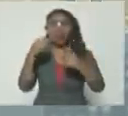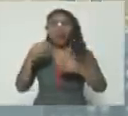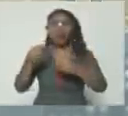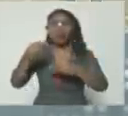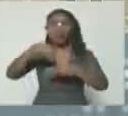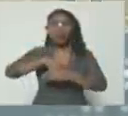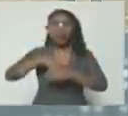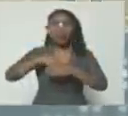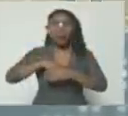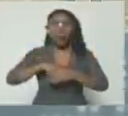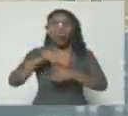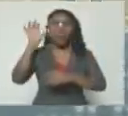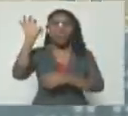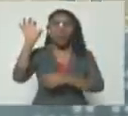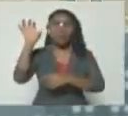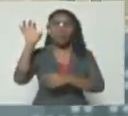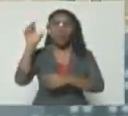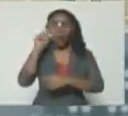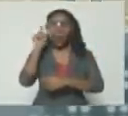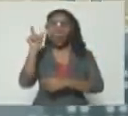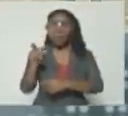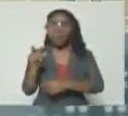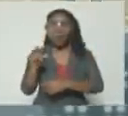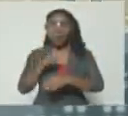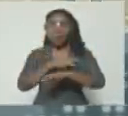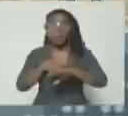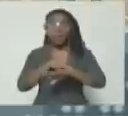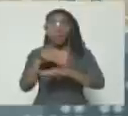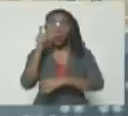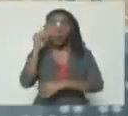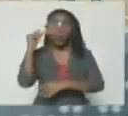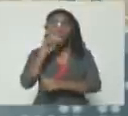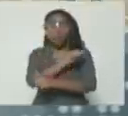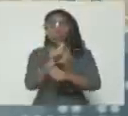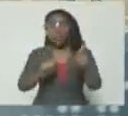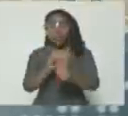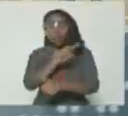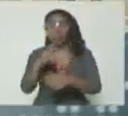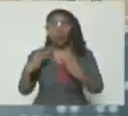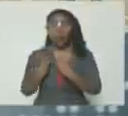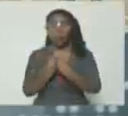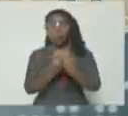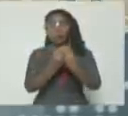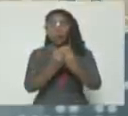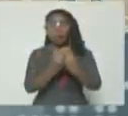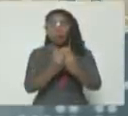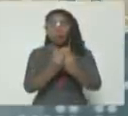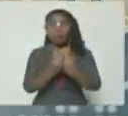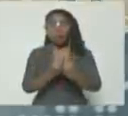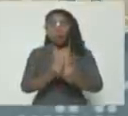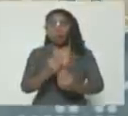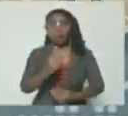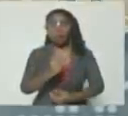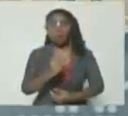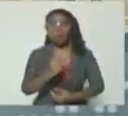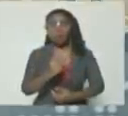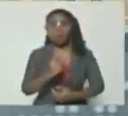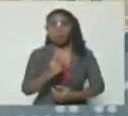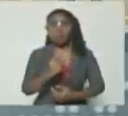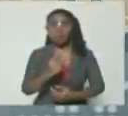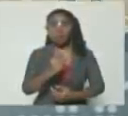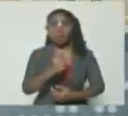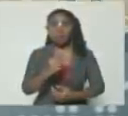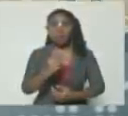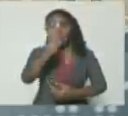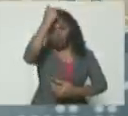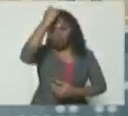cultivando patria, Castro Soteldo. Ministros y ministras, viceministros, compañeros, Tarek, vicepresidente de